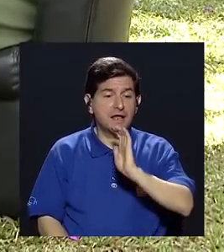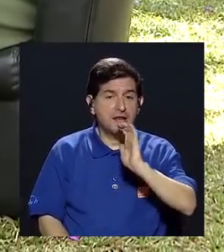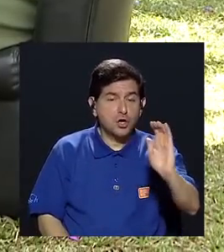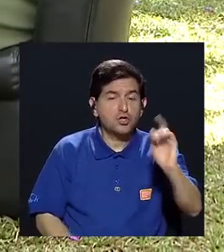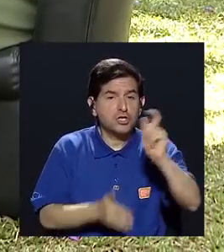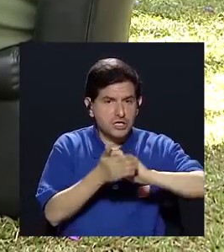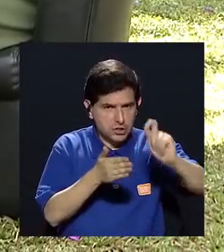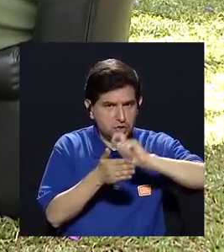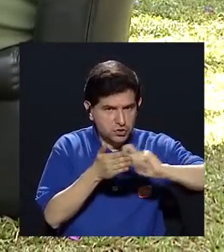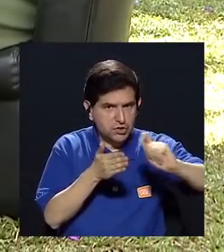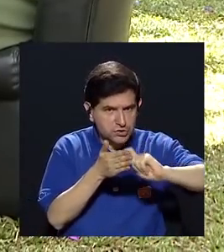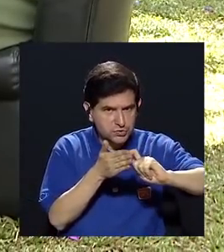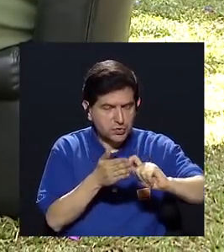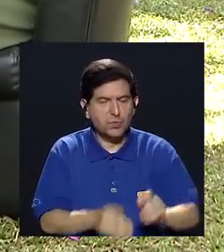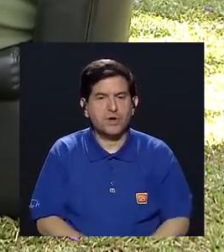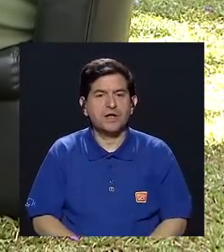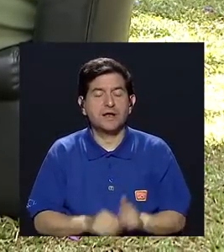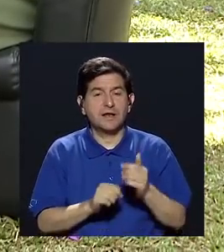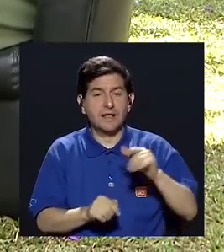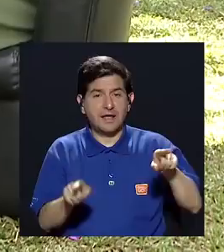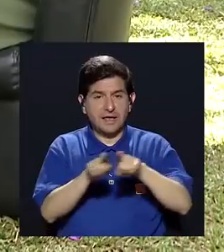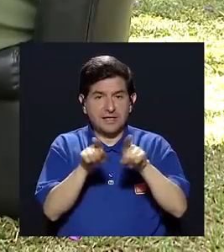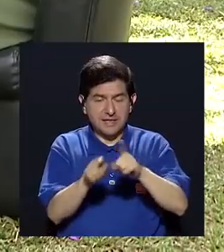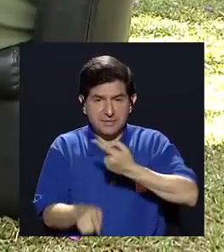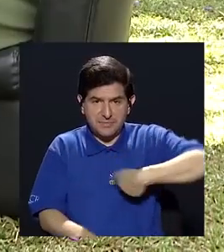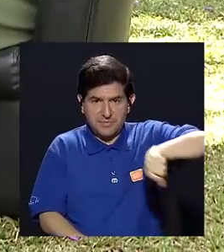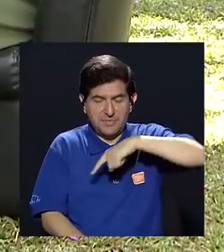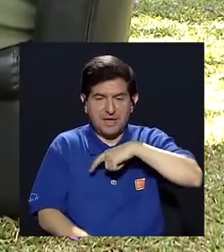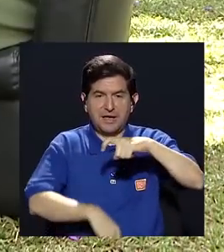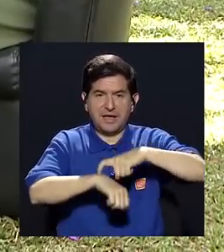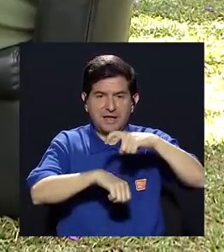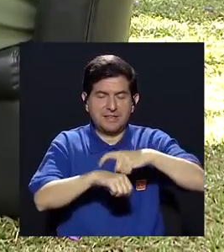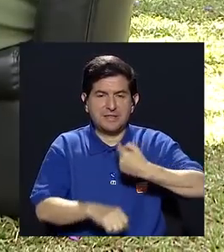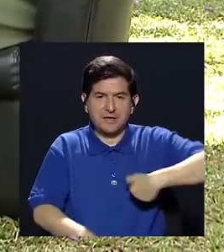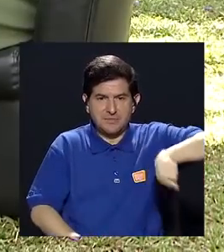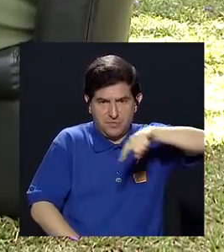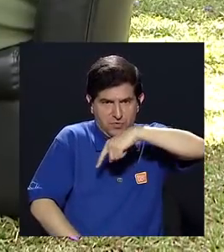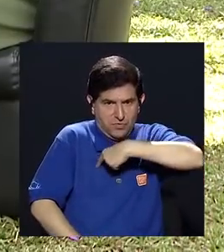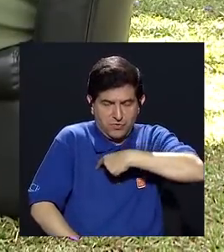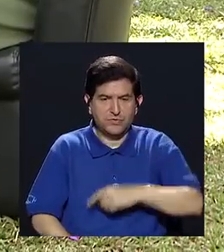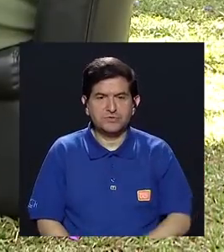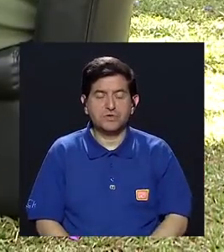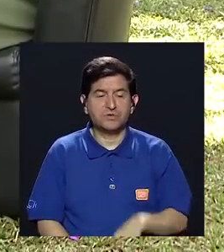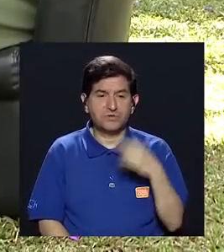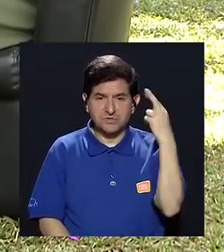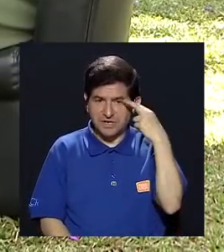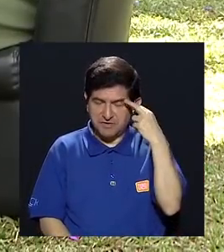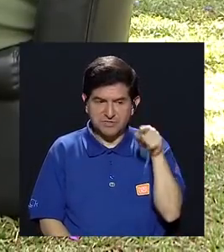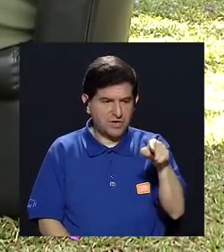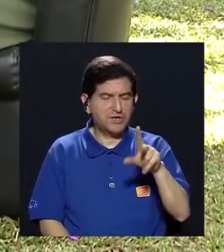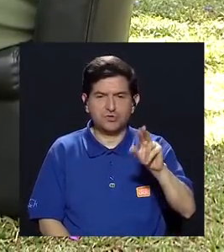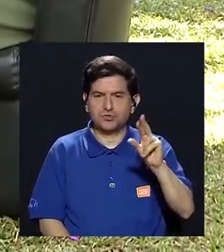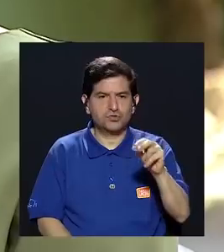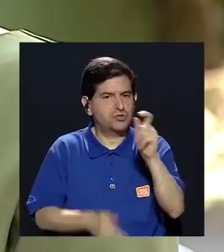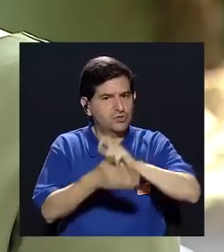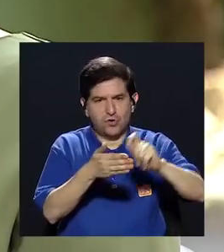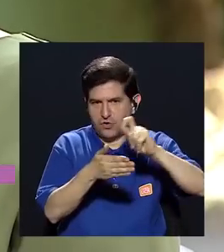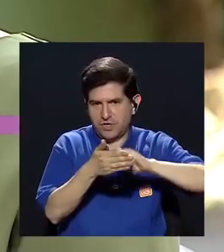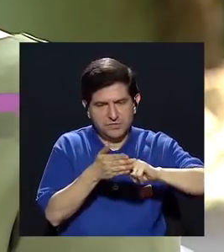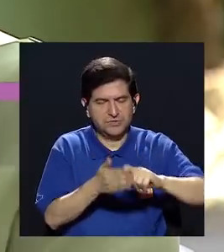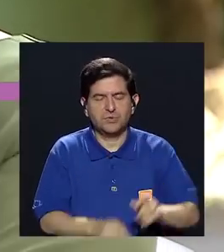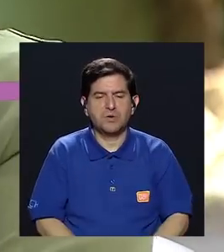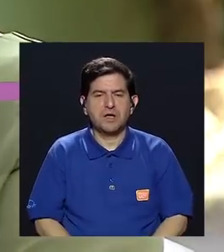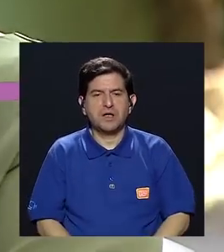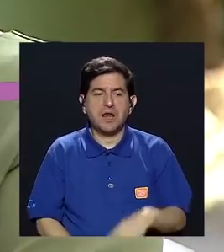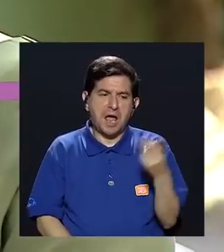Los niños que van a la escuela y van con nosotros, en el tiempo que están con nosotros, es porque no están en la escuela, o sea,